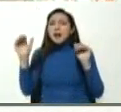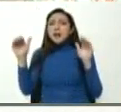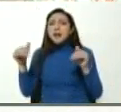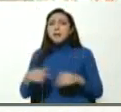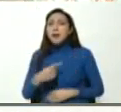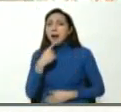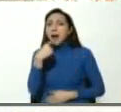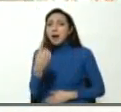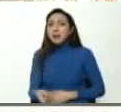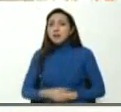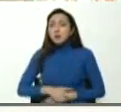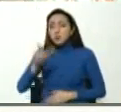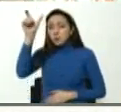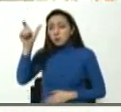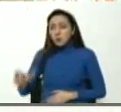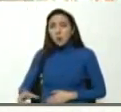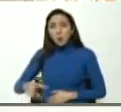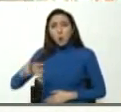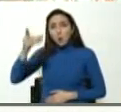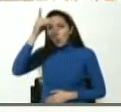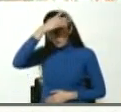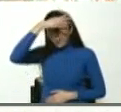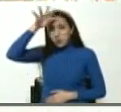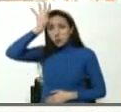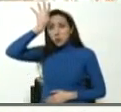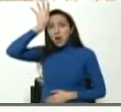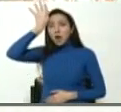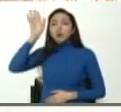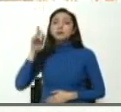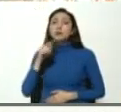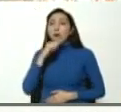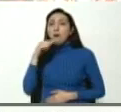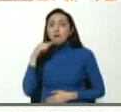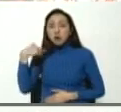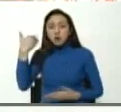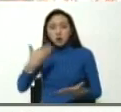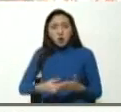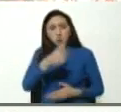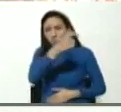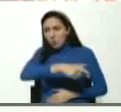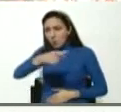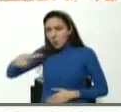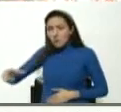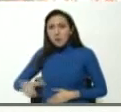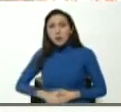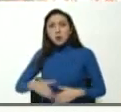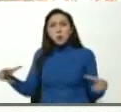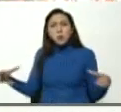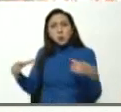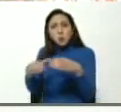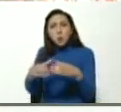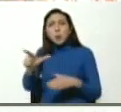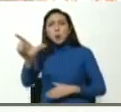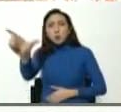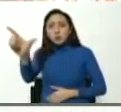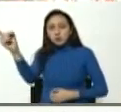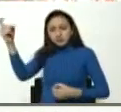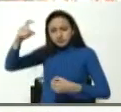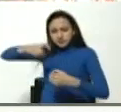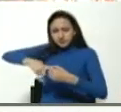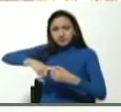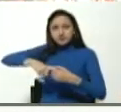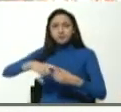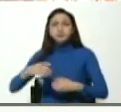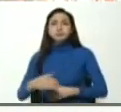el compañero diosdado cabello a nombre de todo el colectivo del partido socialista unido de venezuela y del gran polo